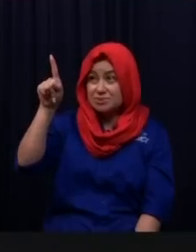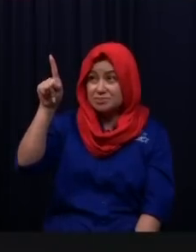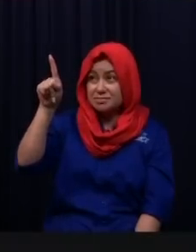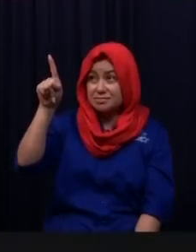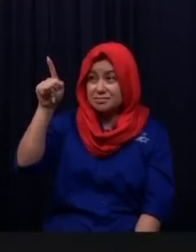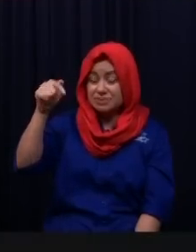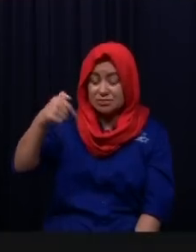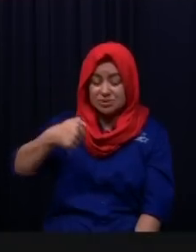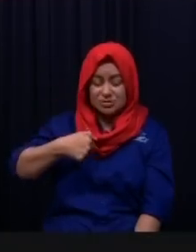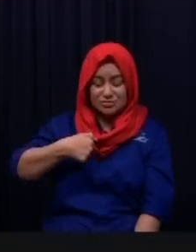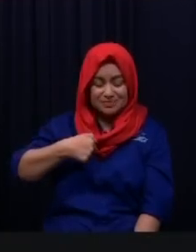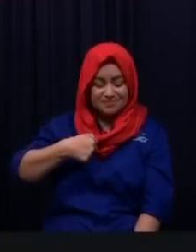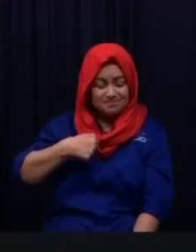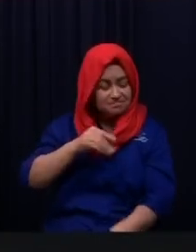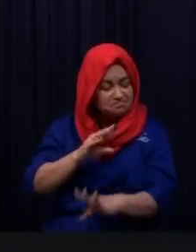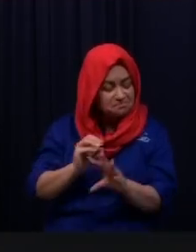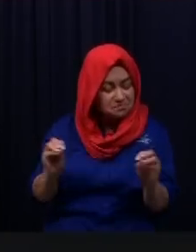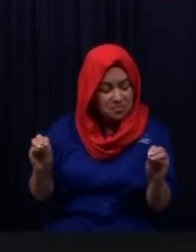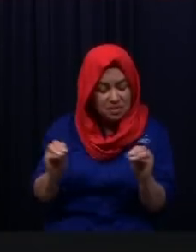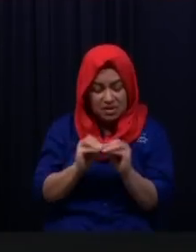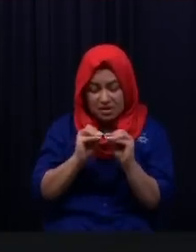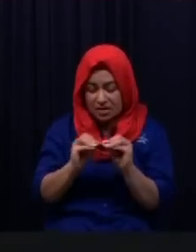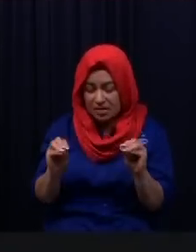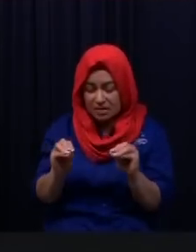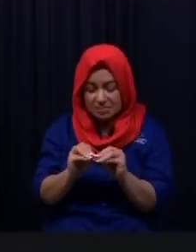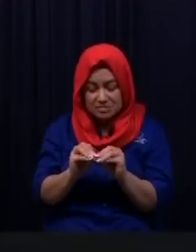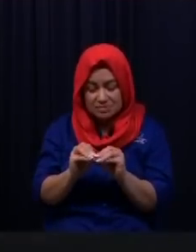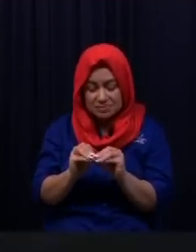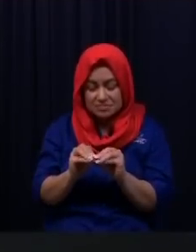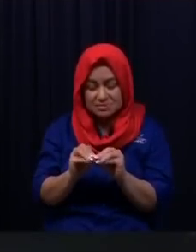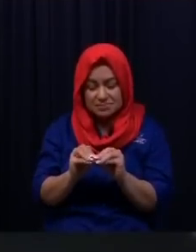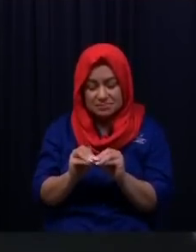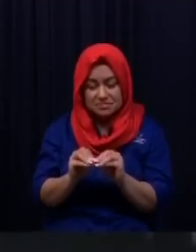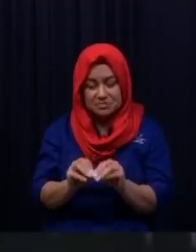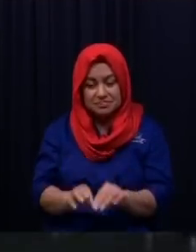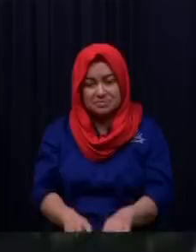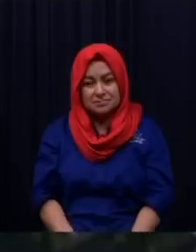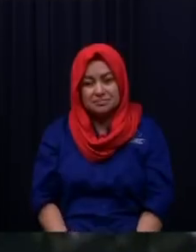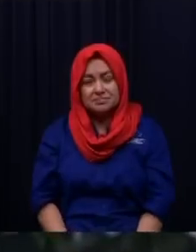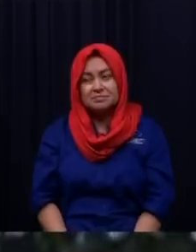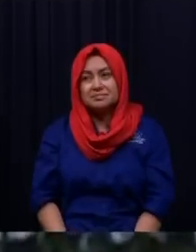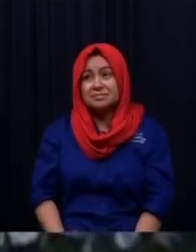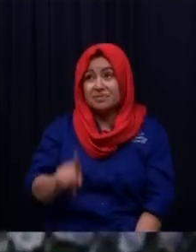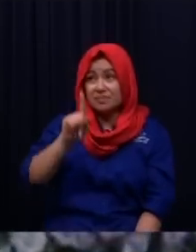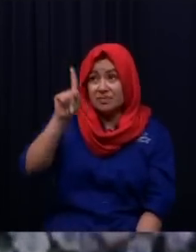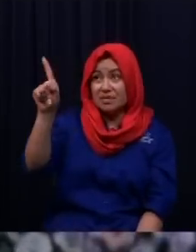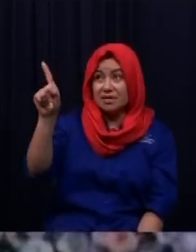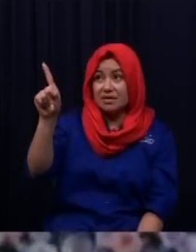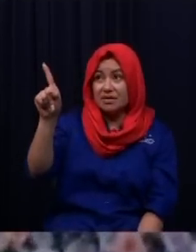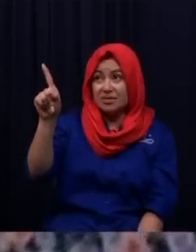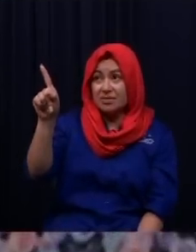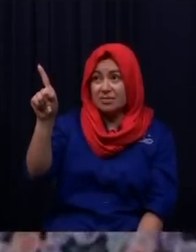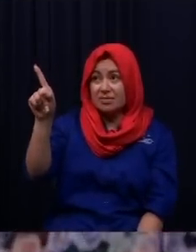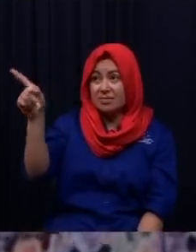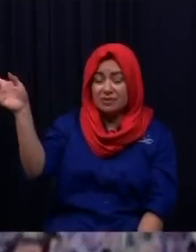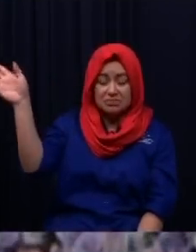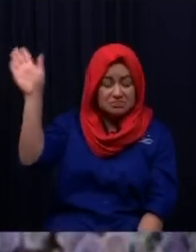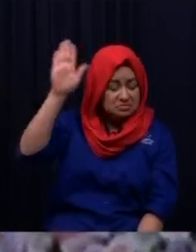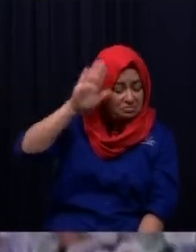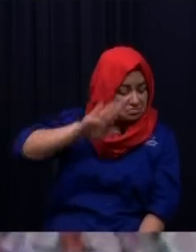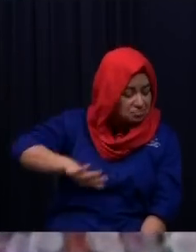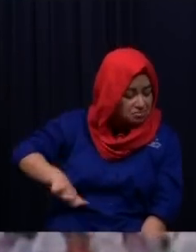nada se puede hacer. Nada. Sin ti estamos perdidos.